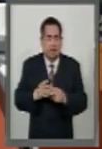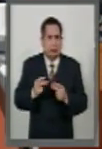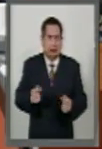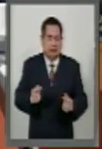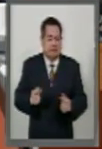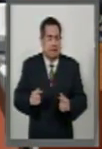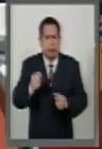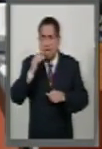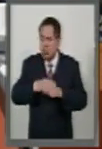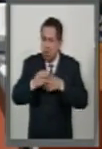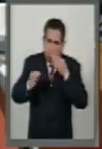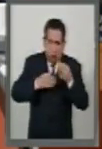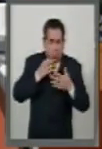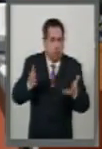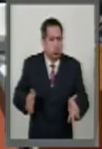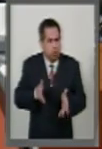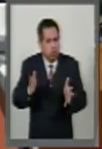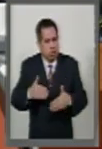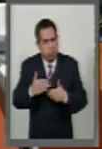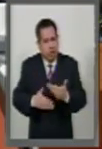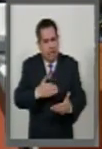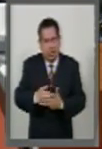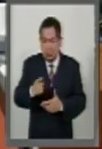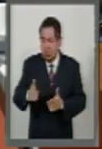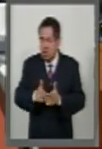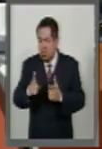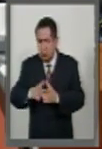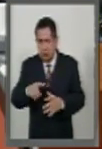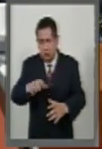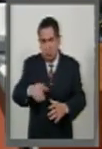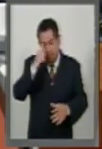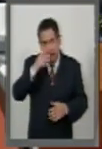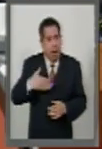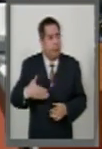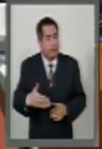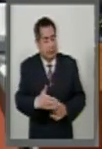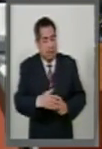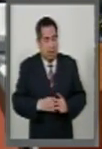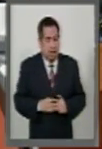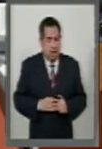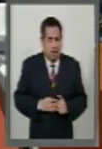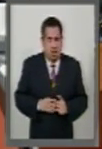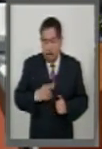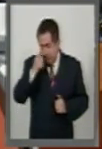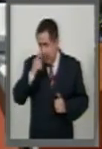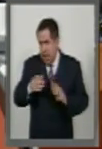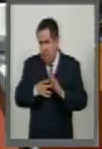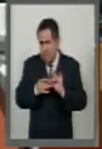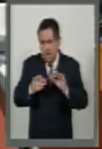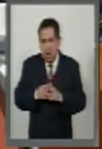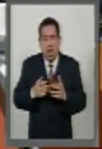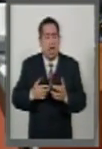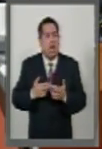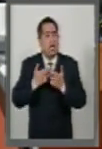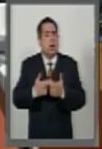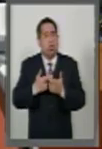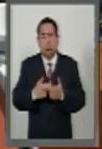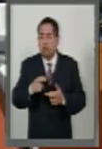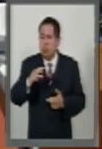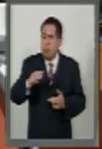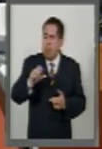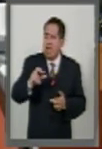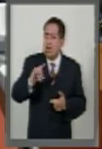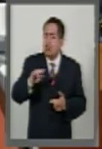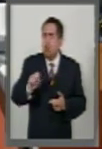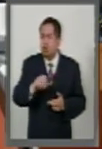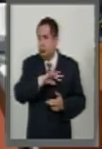la promoción de la productividad de este sector, el pesquero, la conservación de los recursos marinos desde